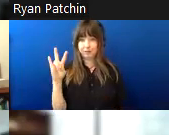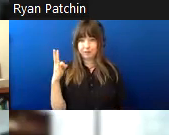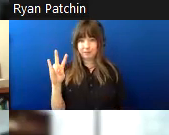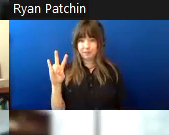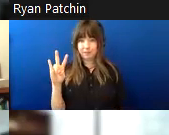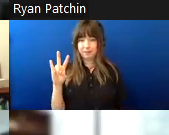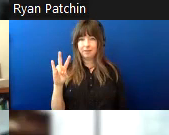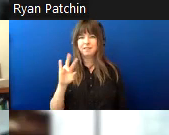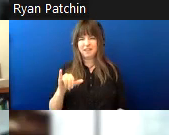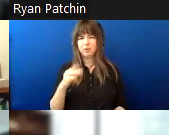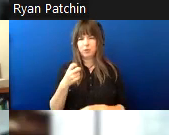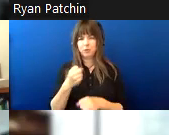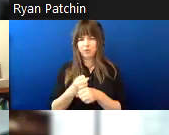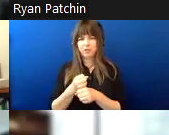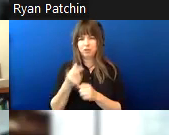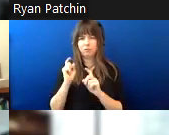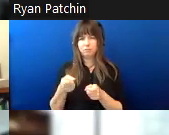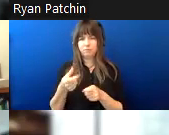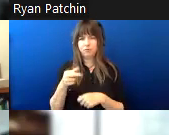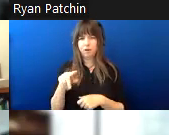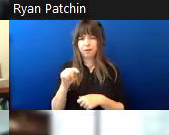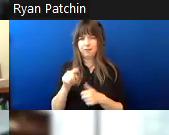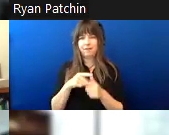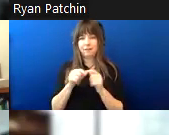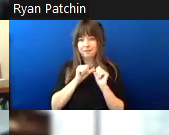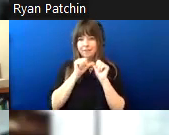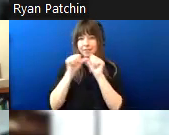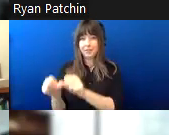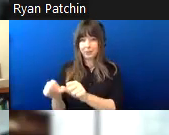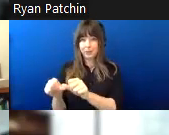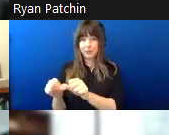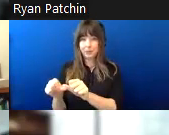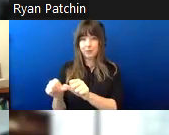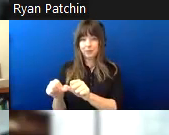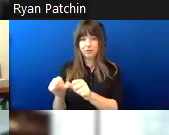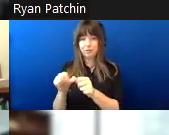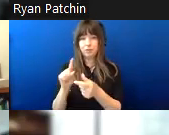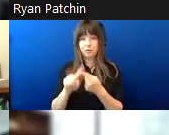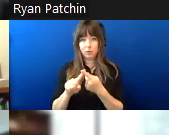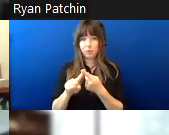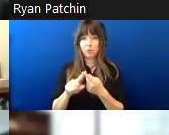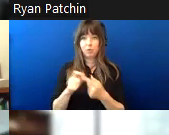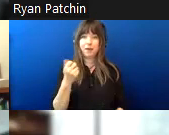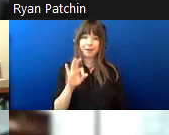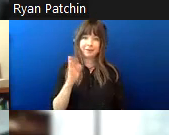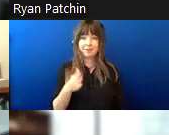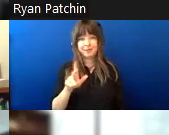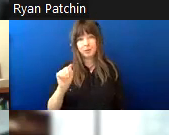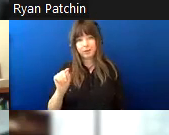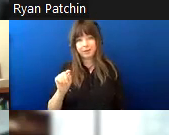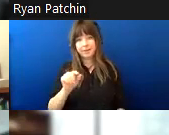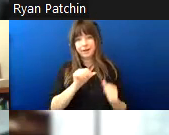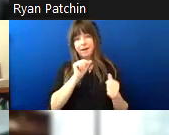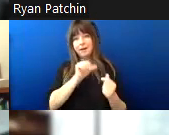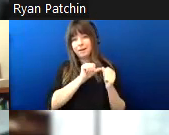2017, y esto fue 2 años, una subvención de 2 años. Se continuó hasta el